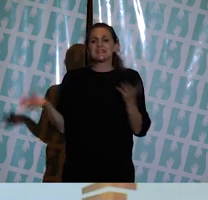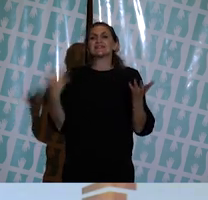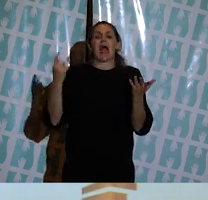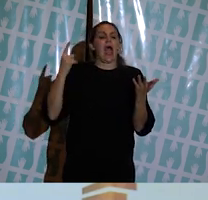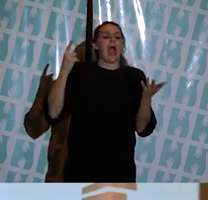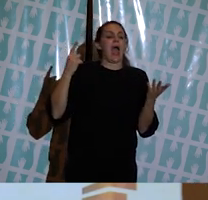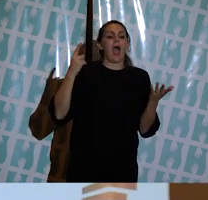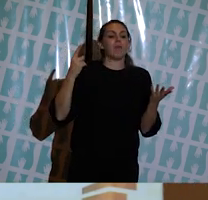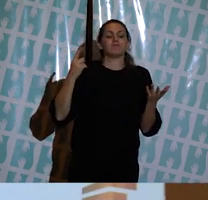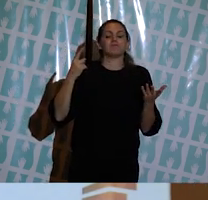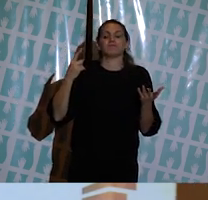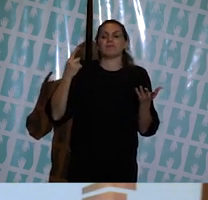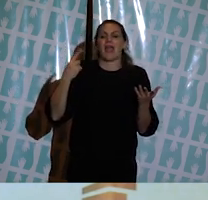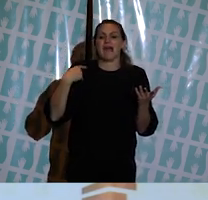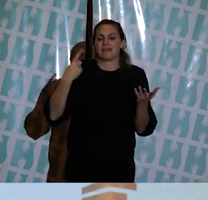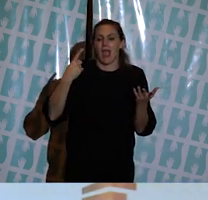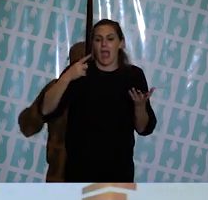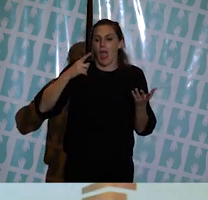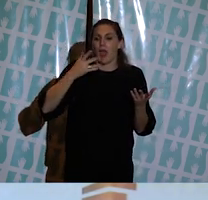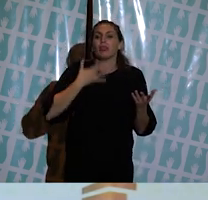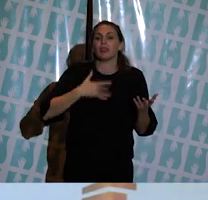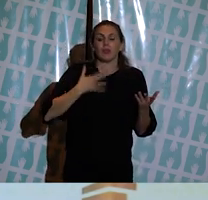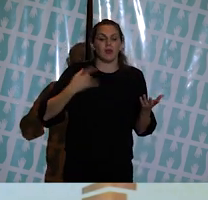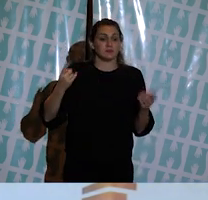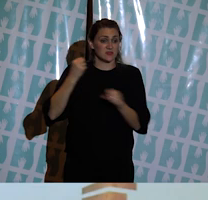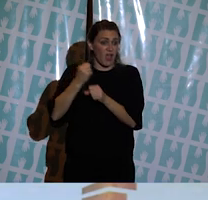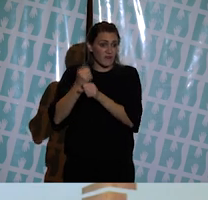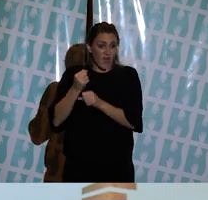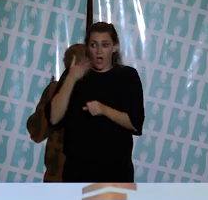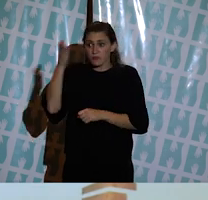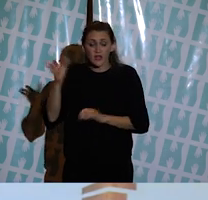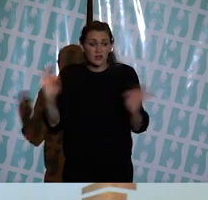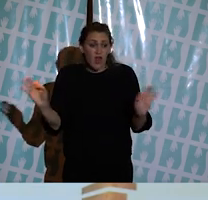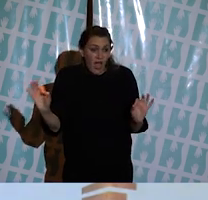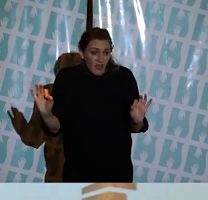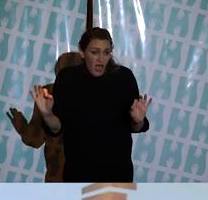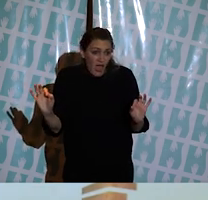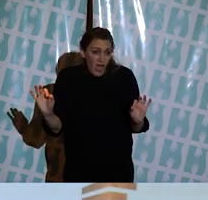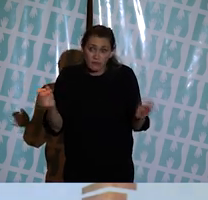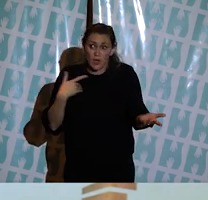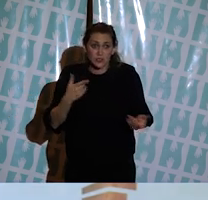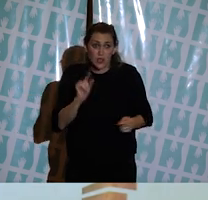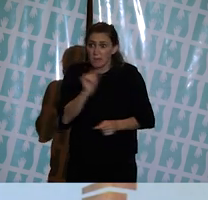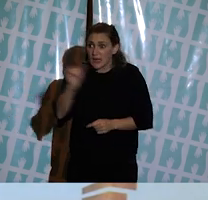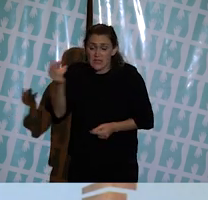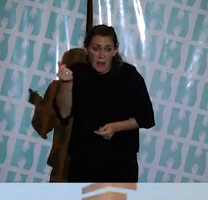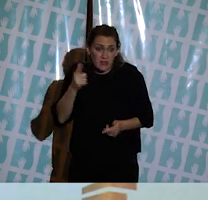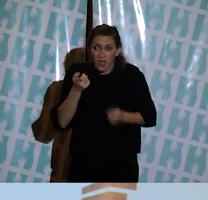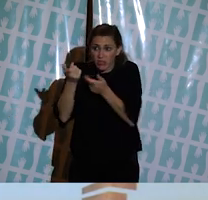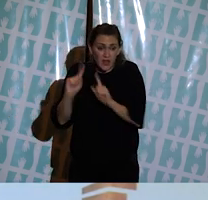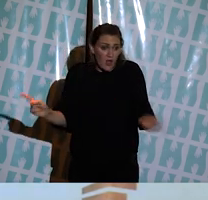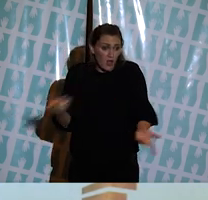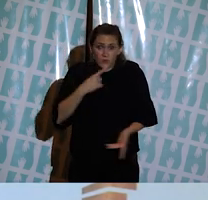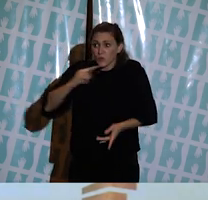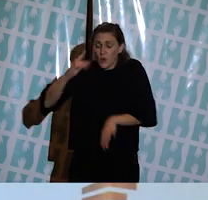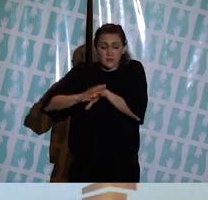fue al trabajo, no cobró, no te prestó plata, ¿no? Pero bueno, ustedes